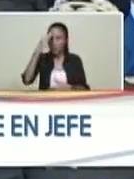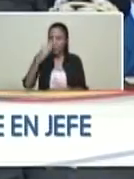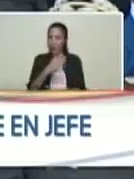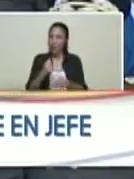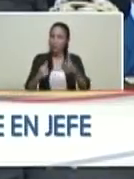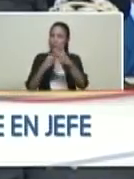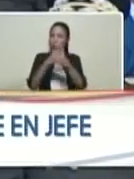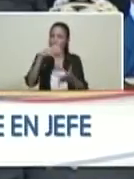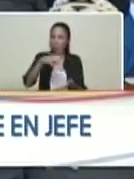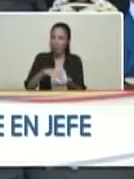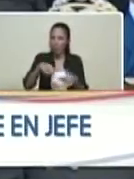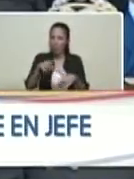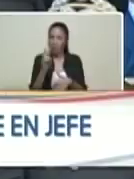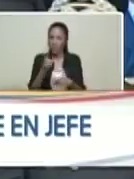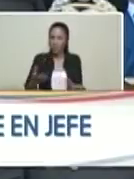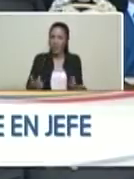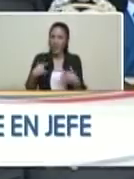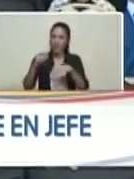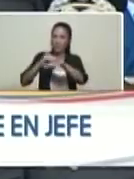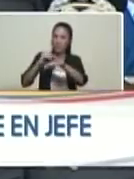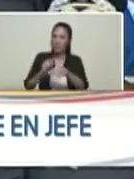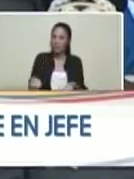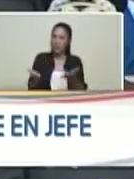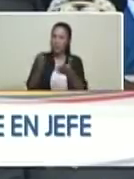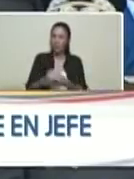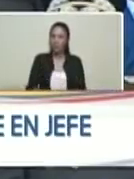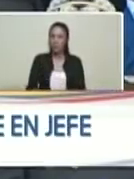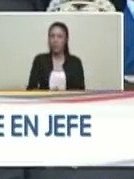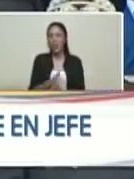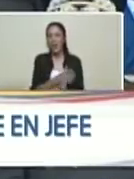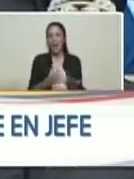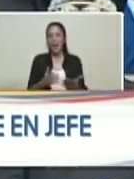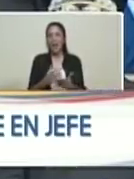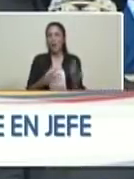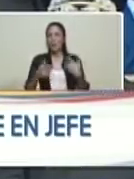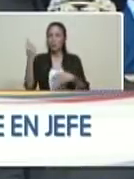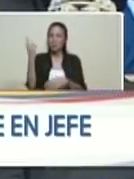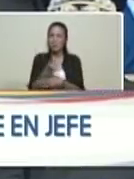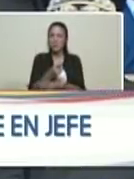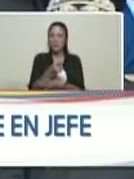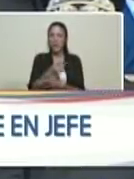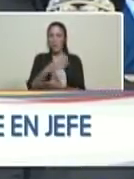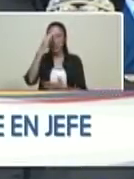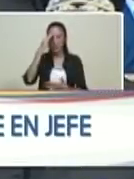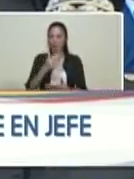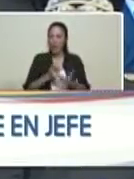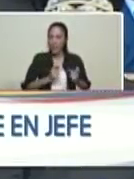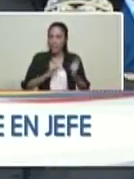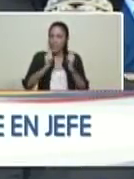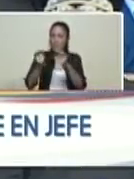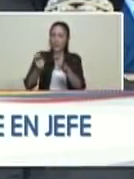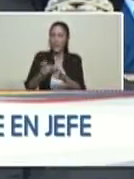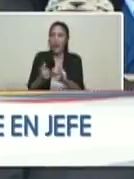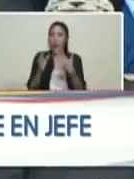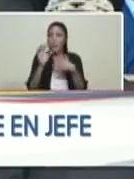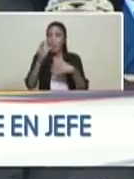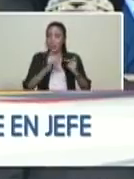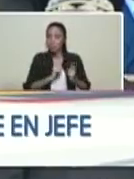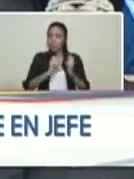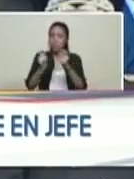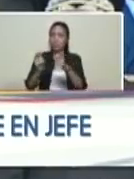estado a imponer un régimen militar y entregarle el país a